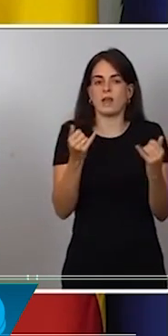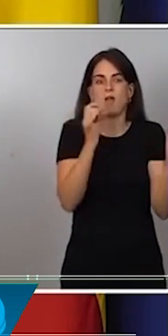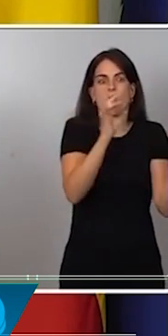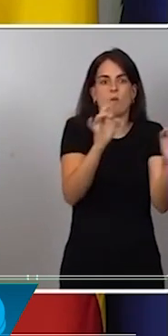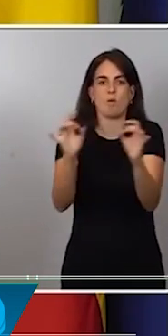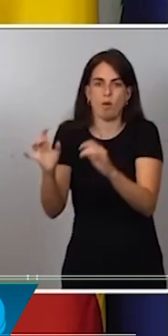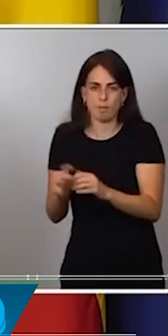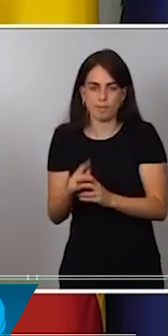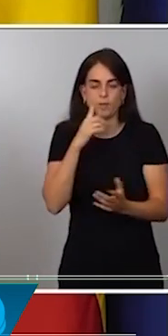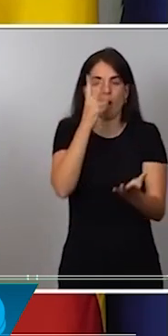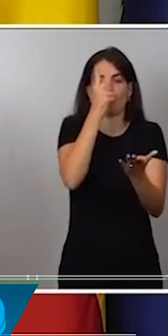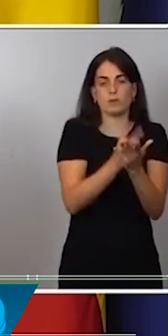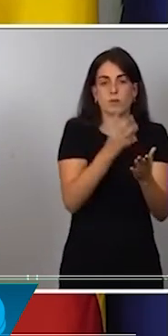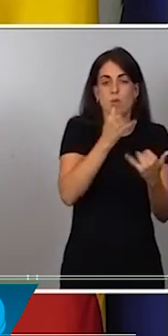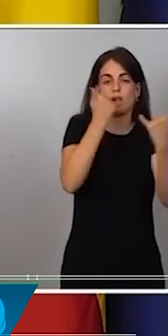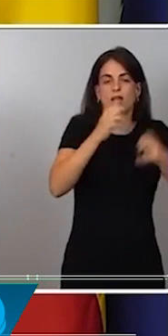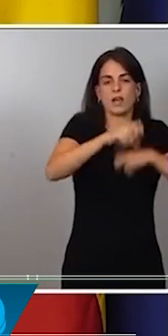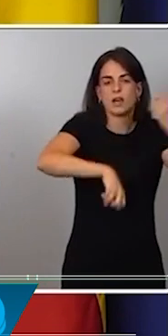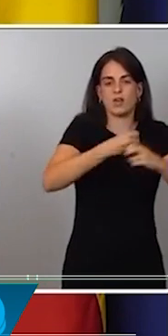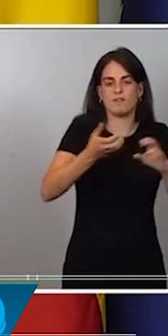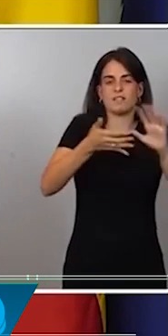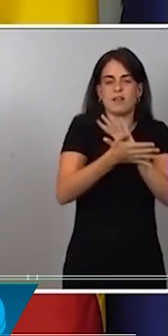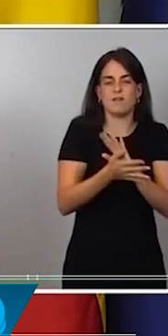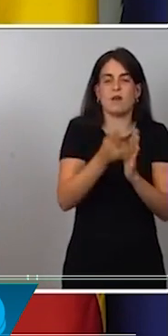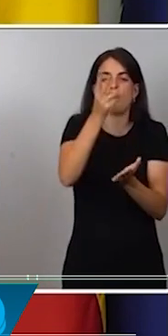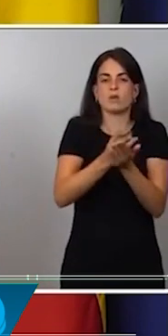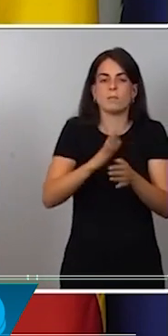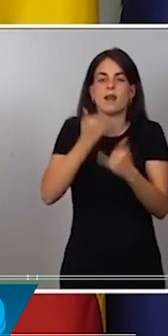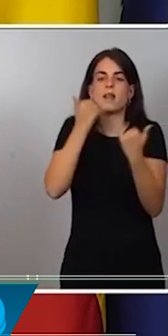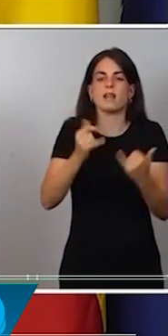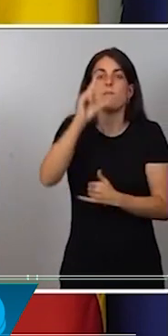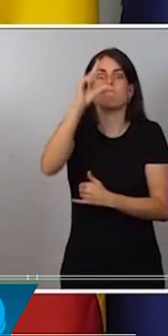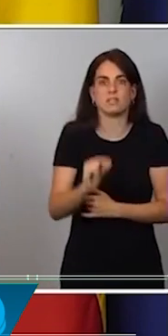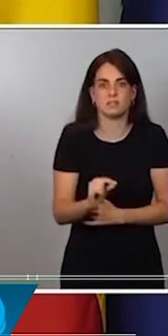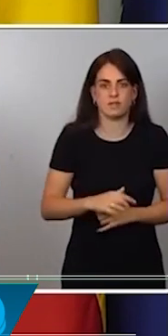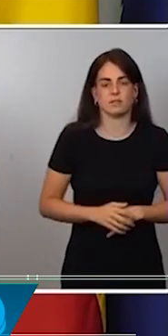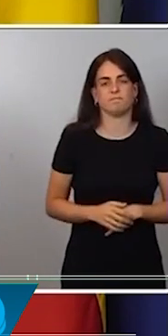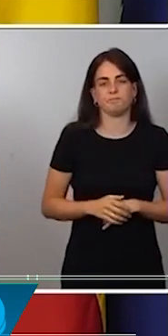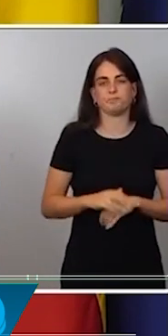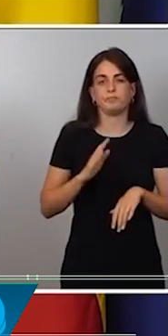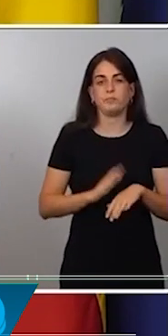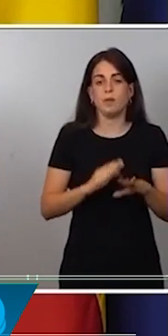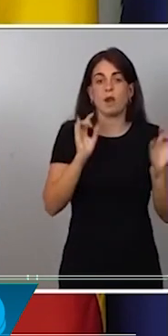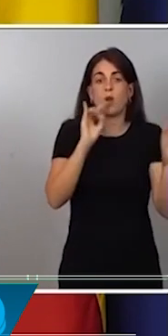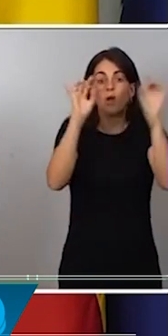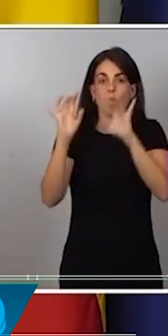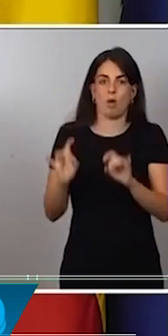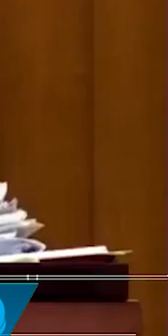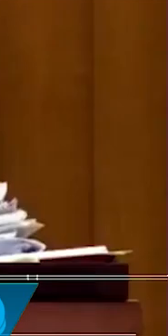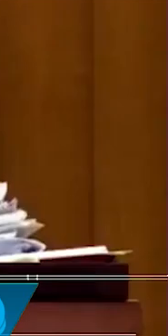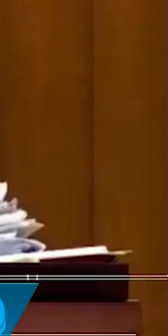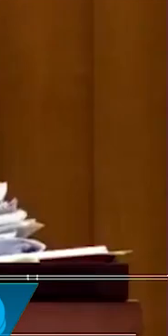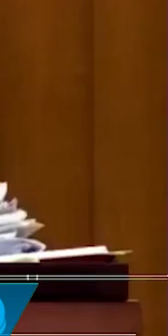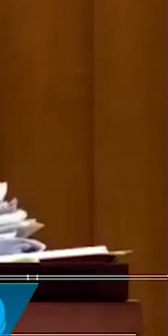ganar notoriedad. Pero yo tengo una particular teoría. Todas estas acciones que acomete tanto el ministro